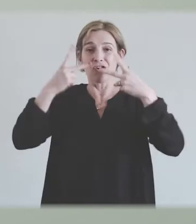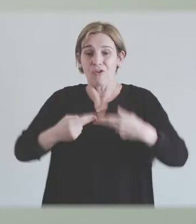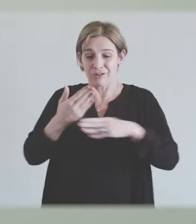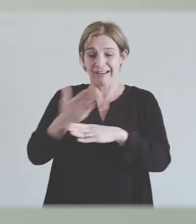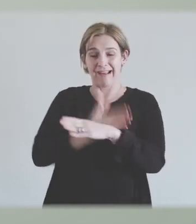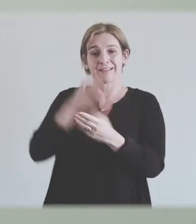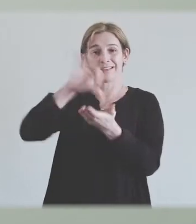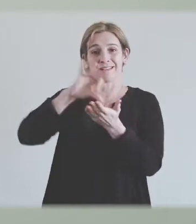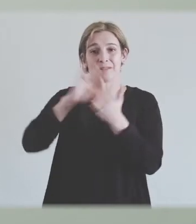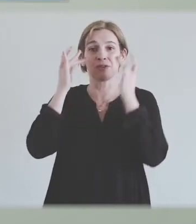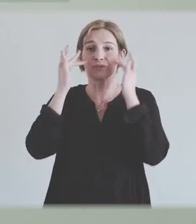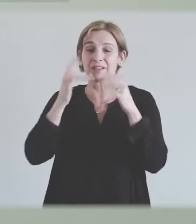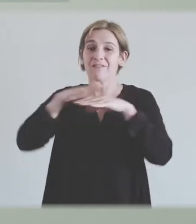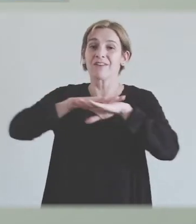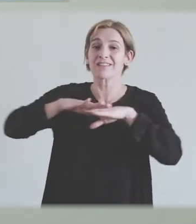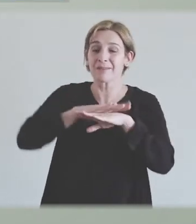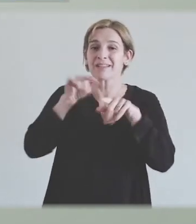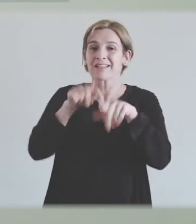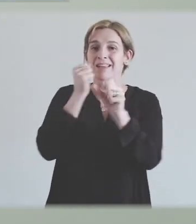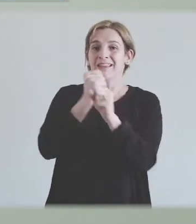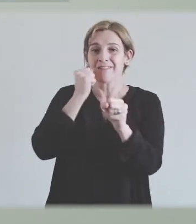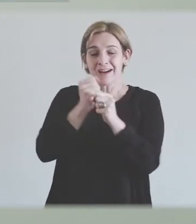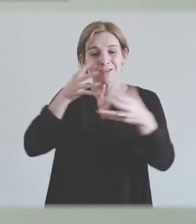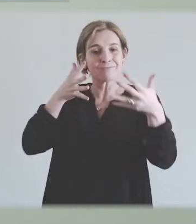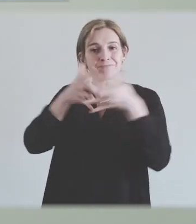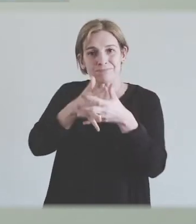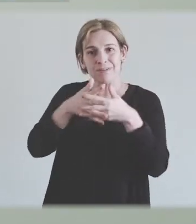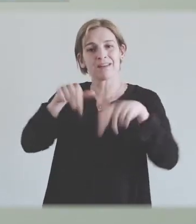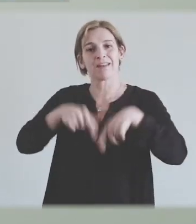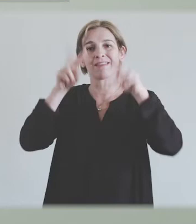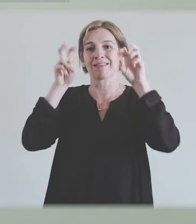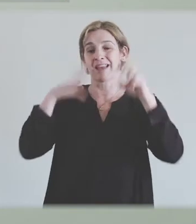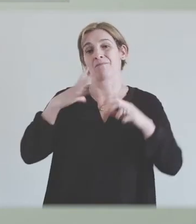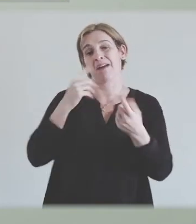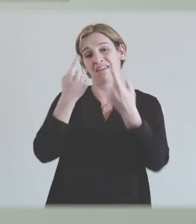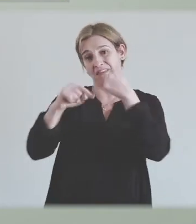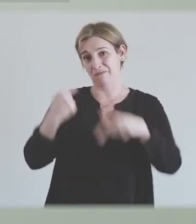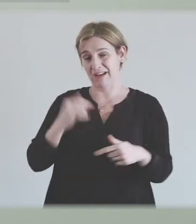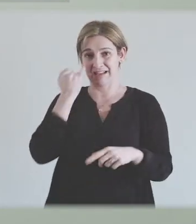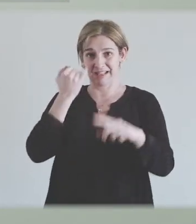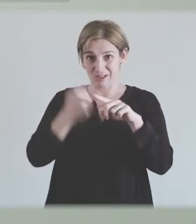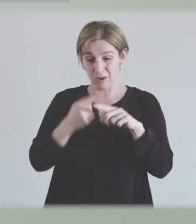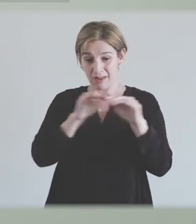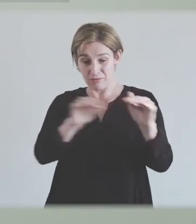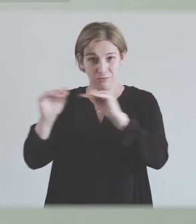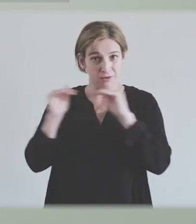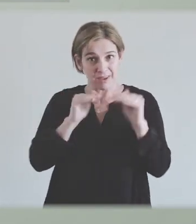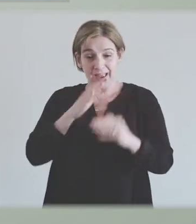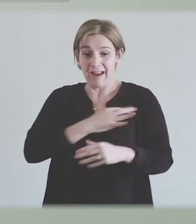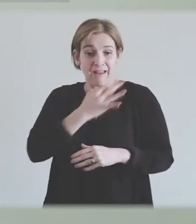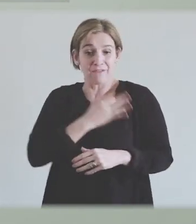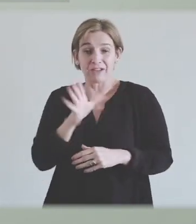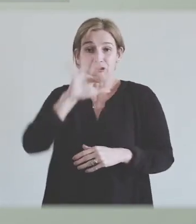del sistema educativo. O sea que hay que básicamente trabajar transversalmente temas de diversidad sexual y heteronormatividad en la